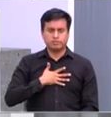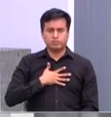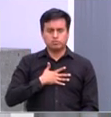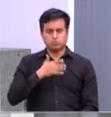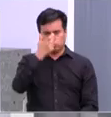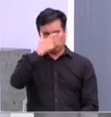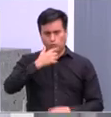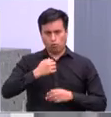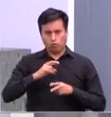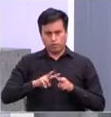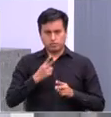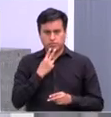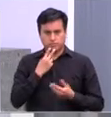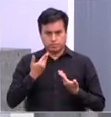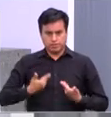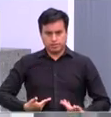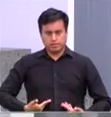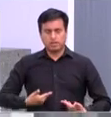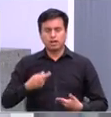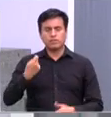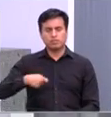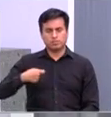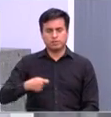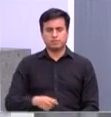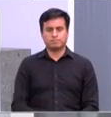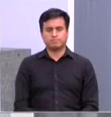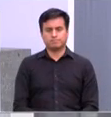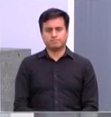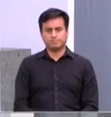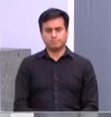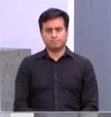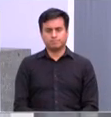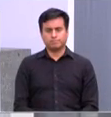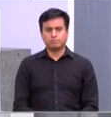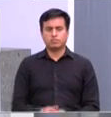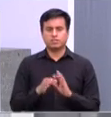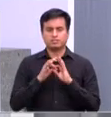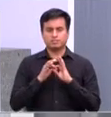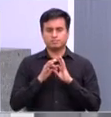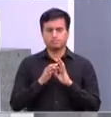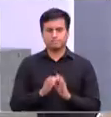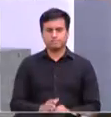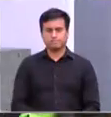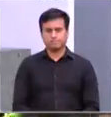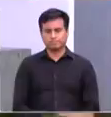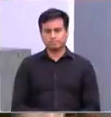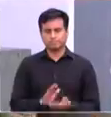oficio de vivir ha valido la pena. Muchas gracias.